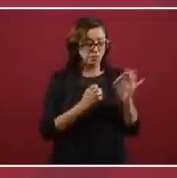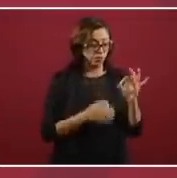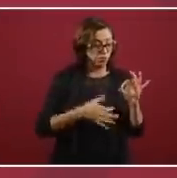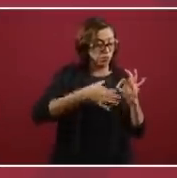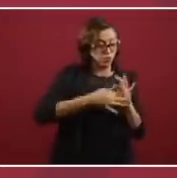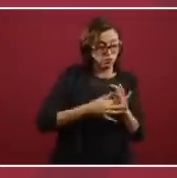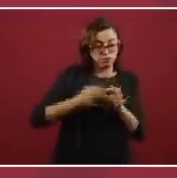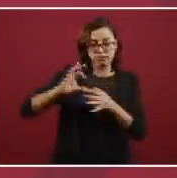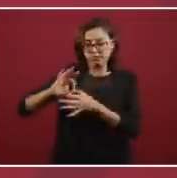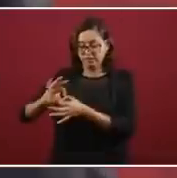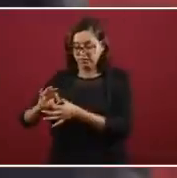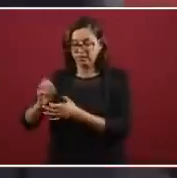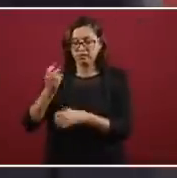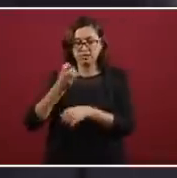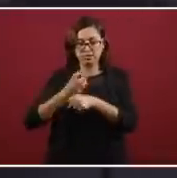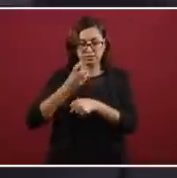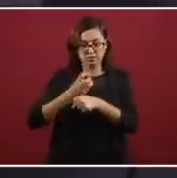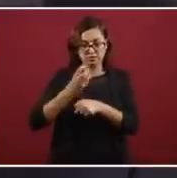apoyo